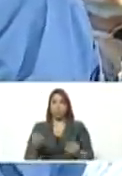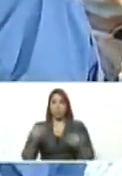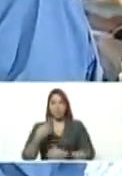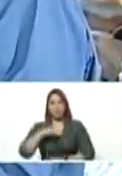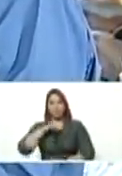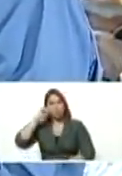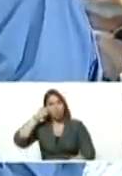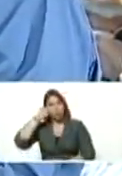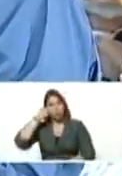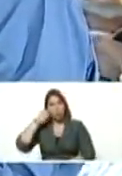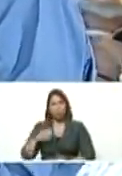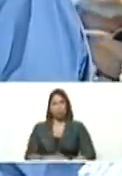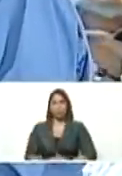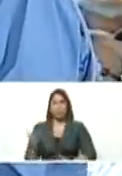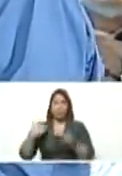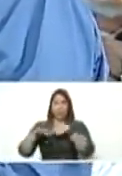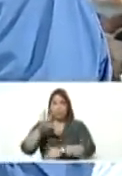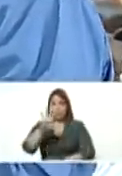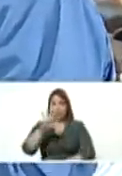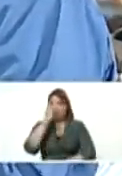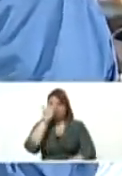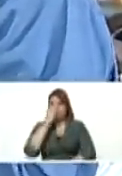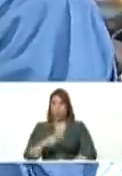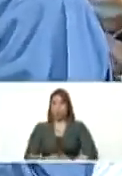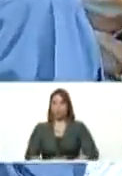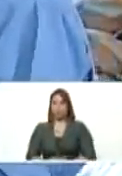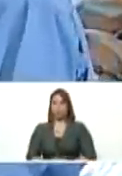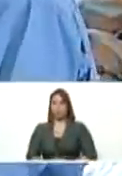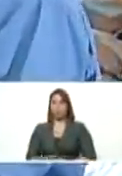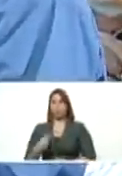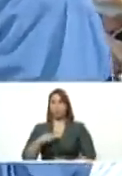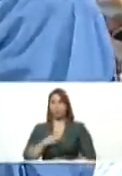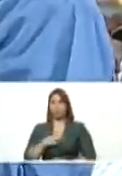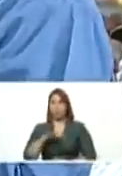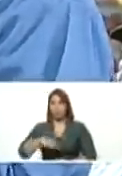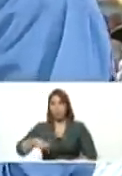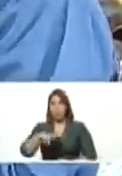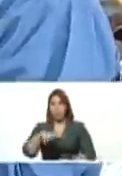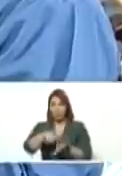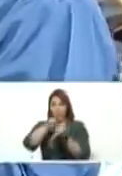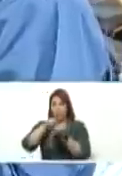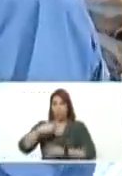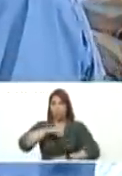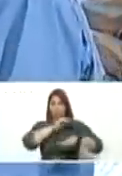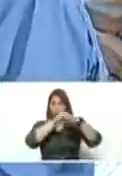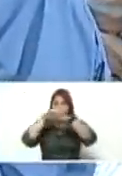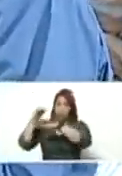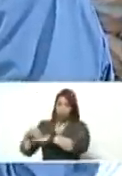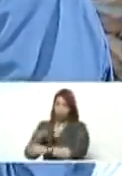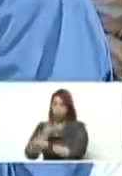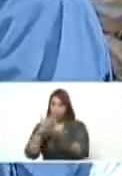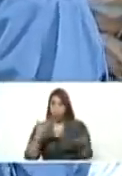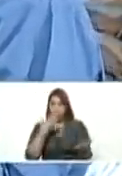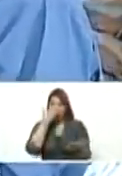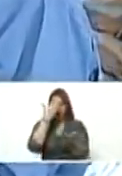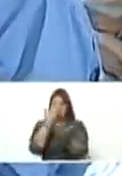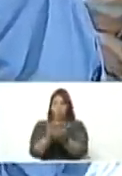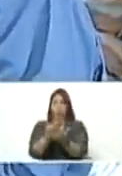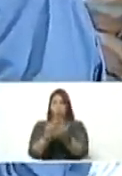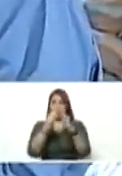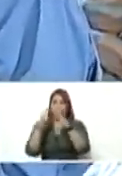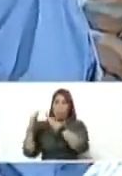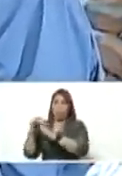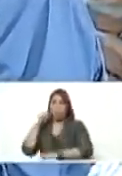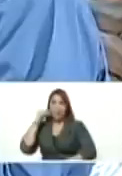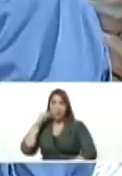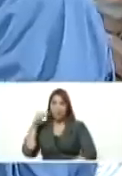recordamos, presidente, aquel 5 de febrero que estuvimos en la Plaza Bolívar cuando fuimos convocados por usted a la Casa Amarilla para, con el presidente